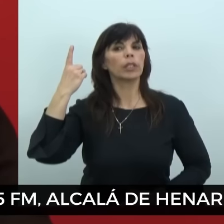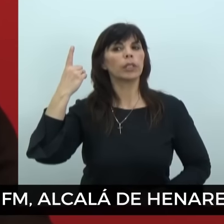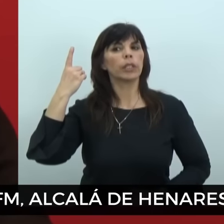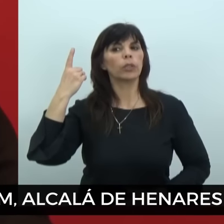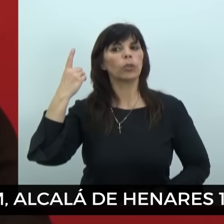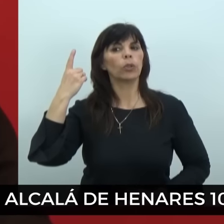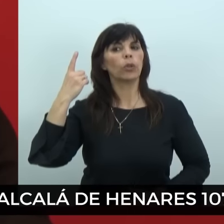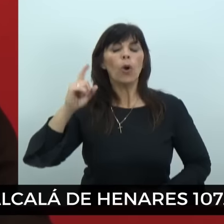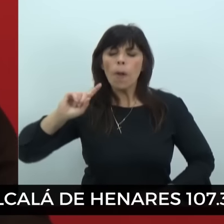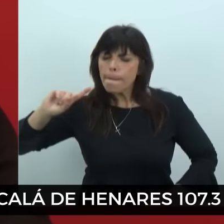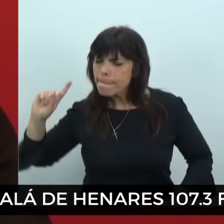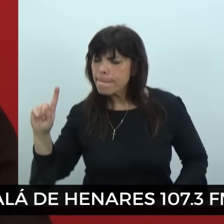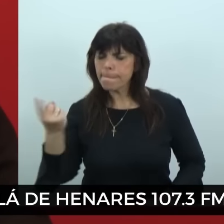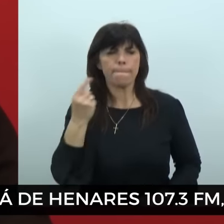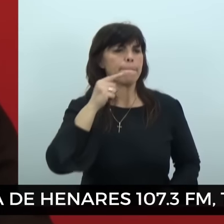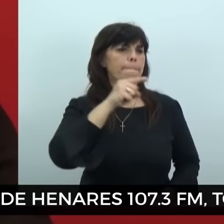ti personalmente.